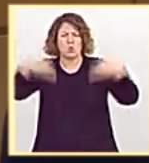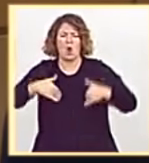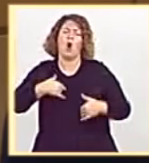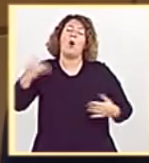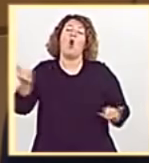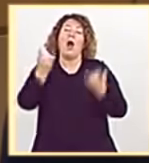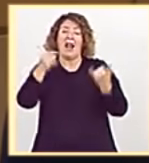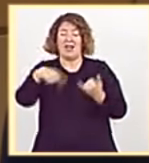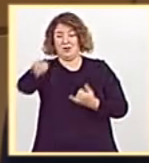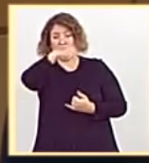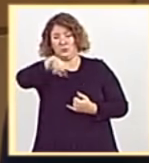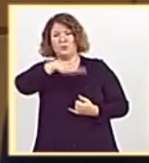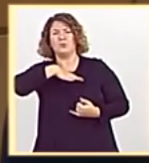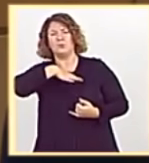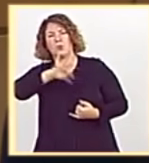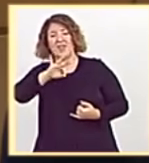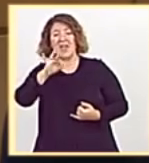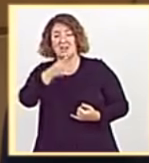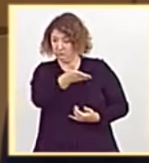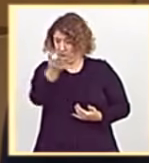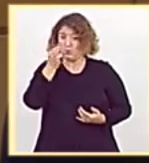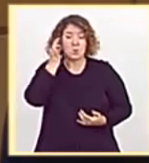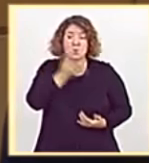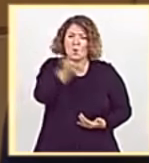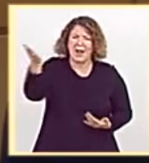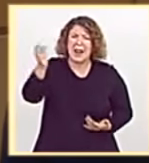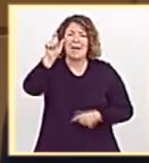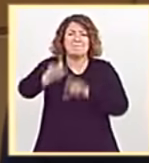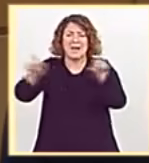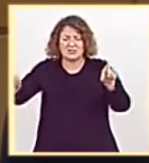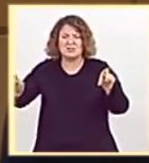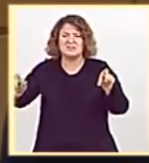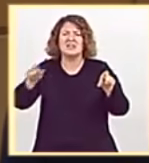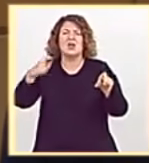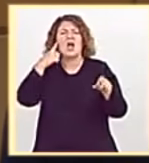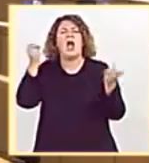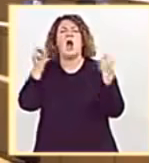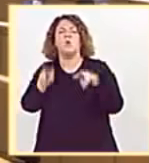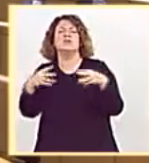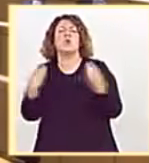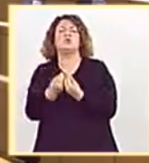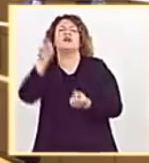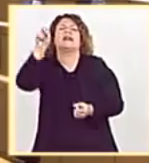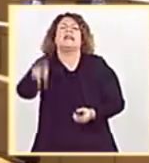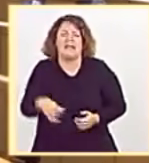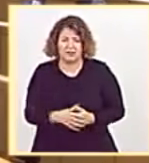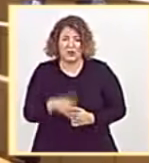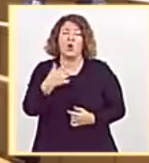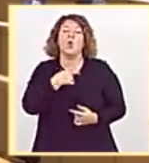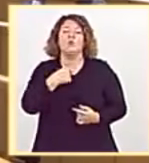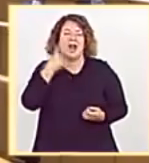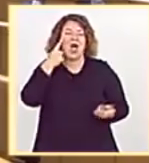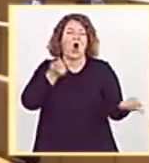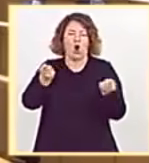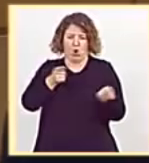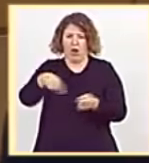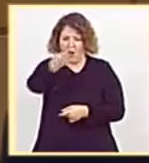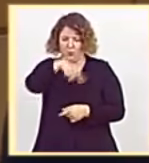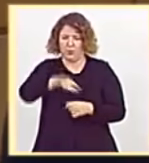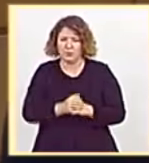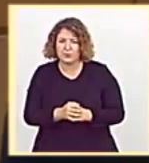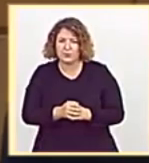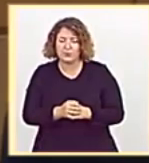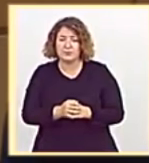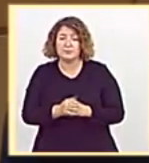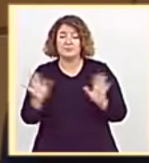quisieran ustedes que poder decirles a las mujeres y a las personas con quién tienen que acostarse. Después, miren.